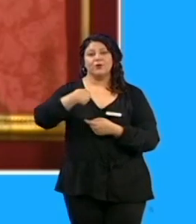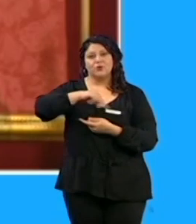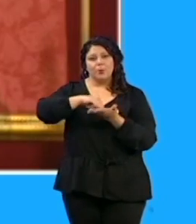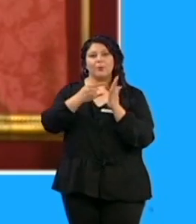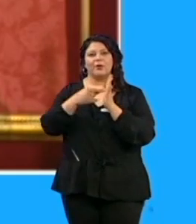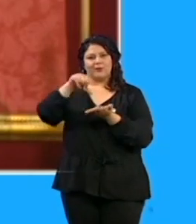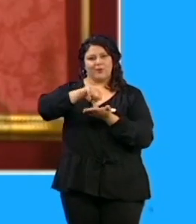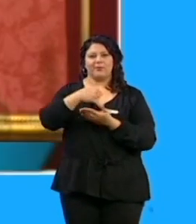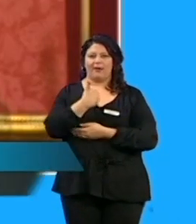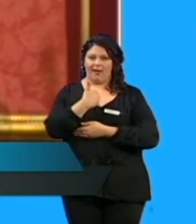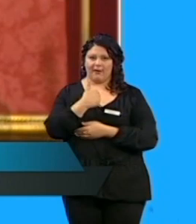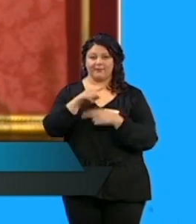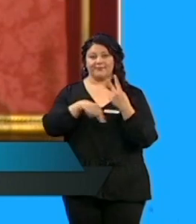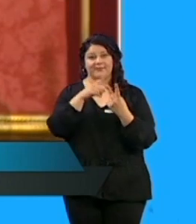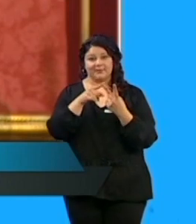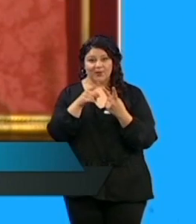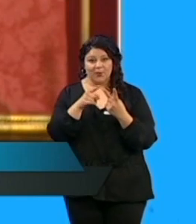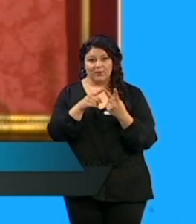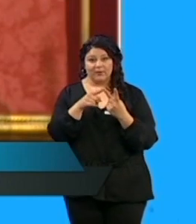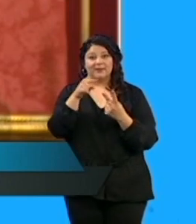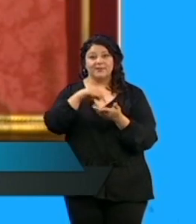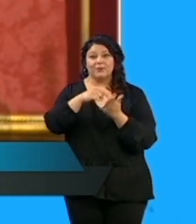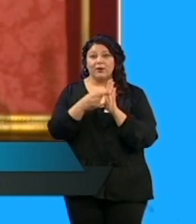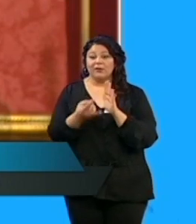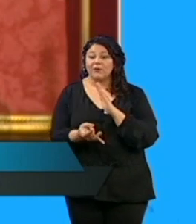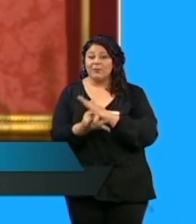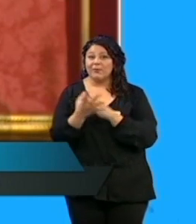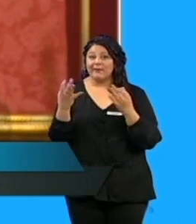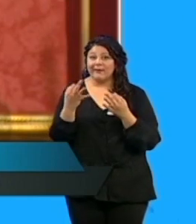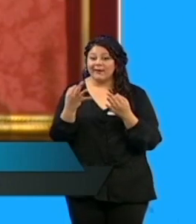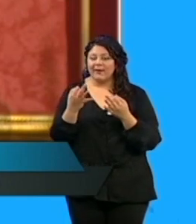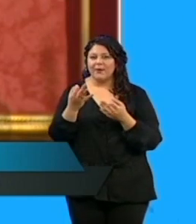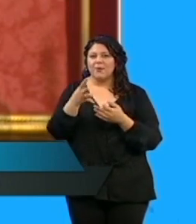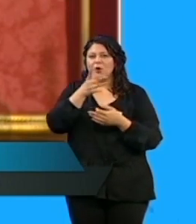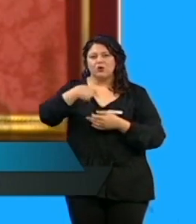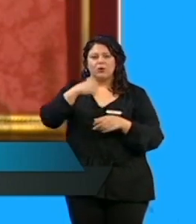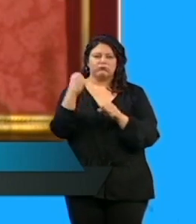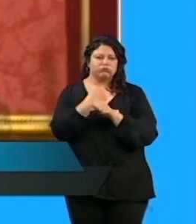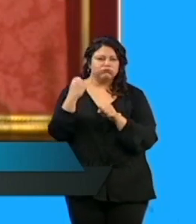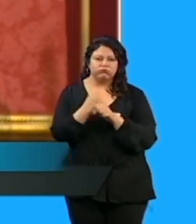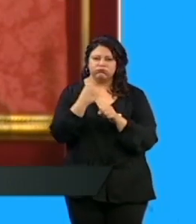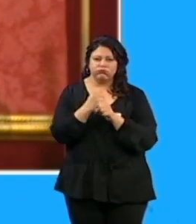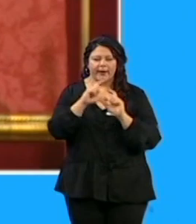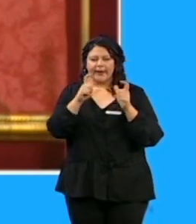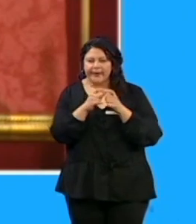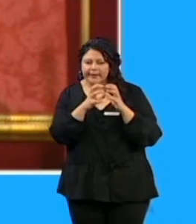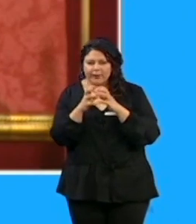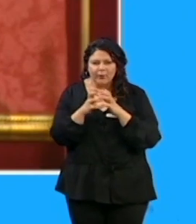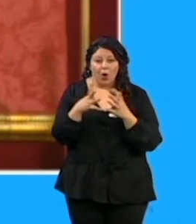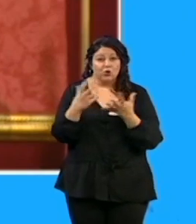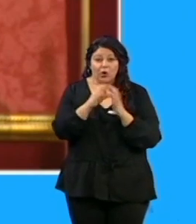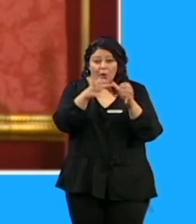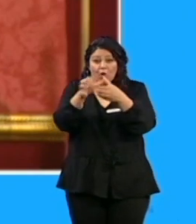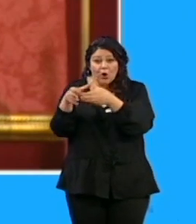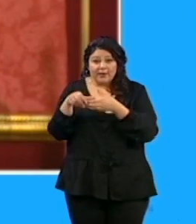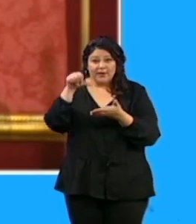ciudad. Y la segunda, que ese proyecto surge de una actividad incansable que nos lleva a reunirnos y trabajar con todos los colectivos de la ciudad en un